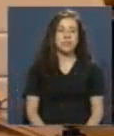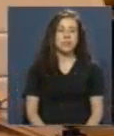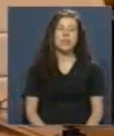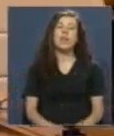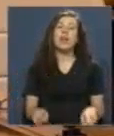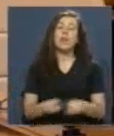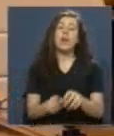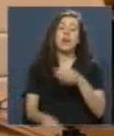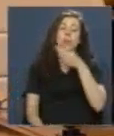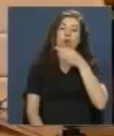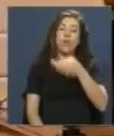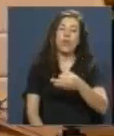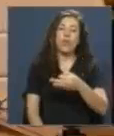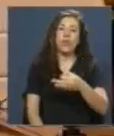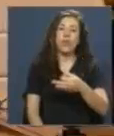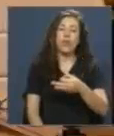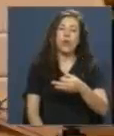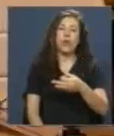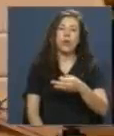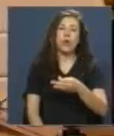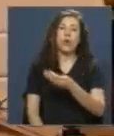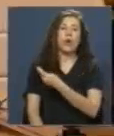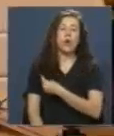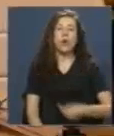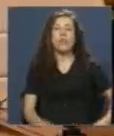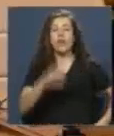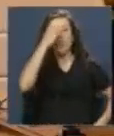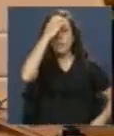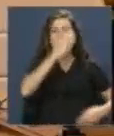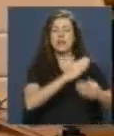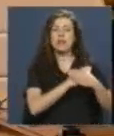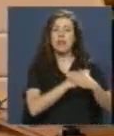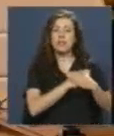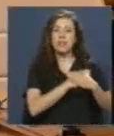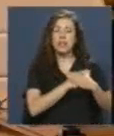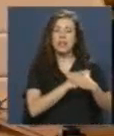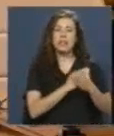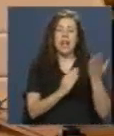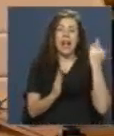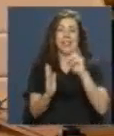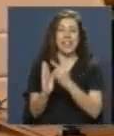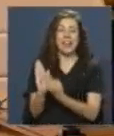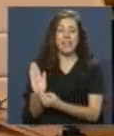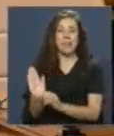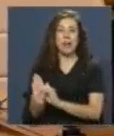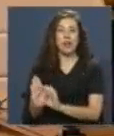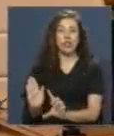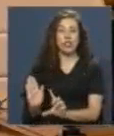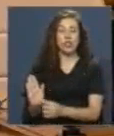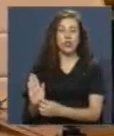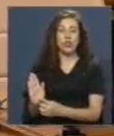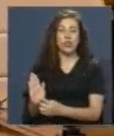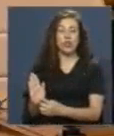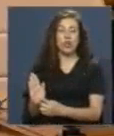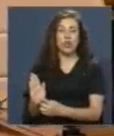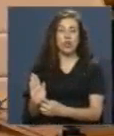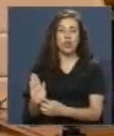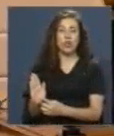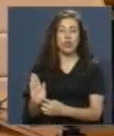lo proponía el gobierno de la presidenta Bachelet en la reforma constitucional del año